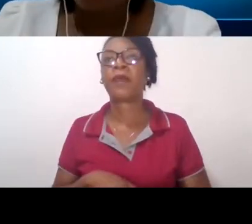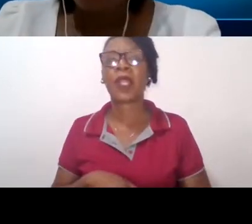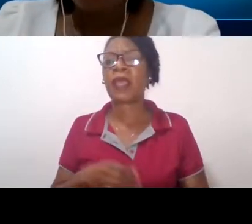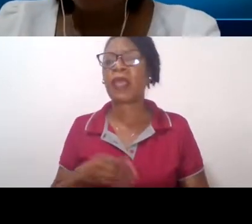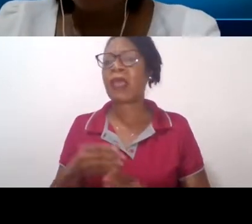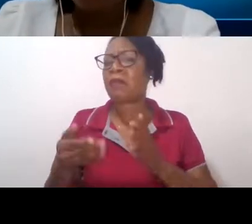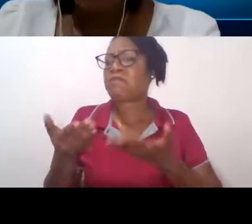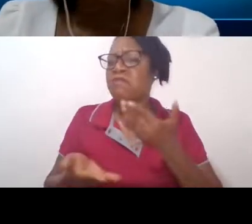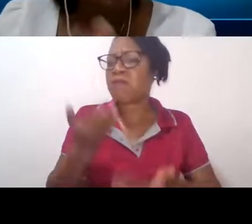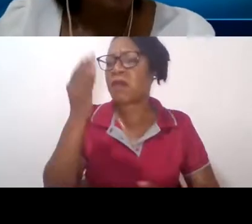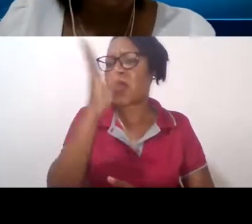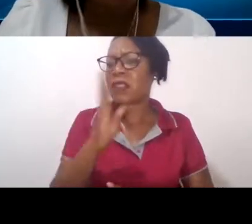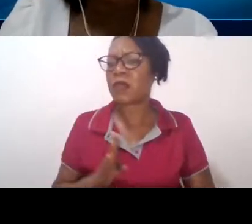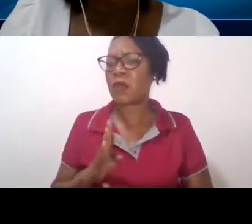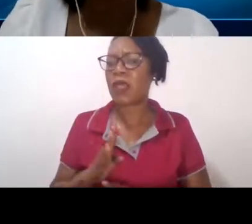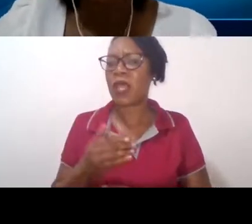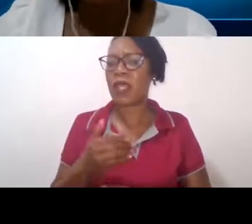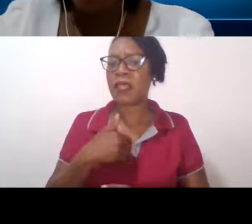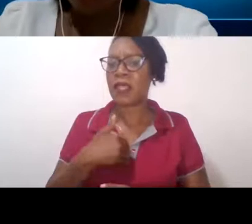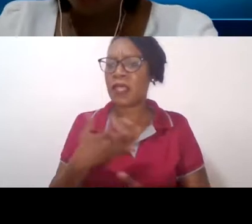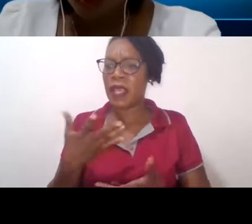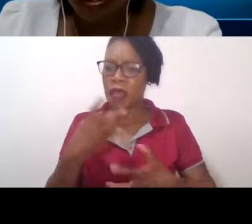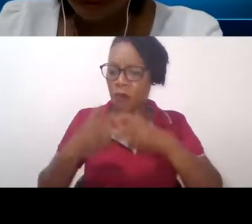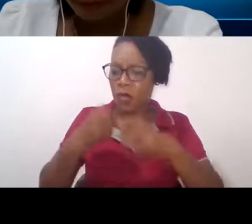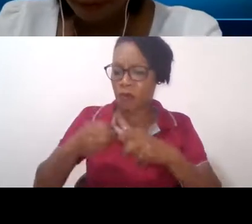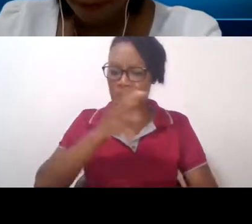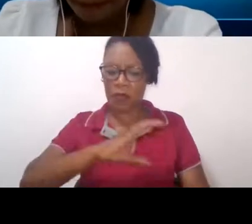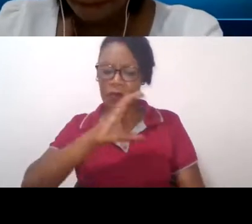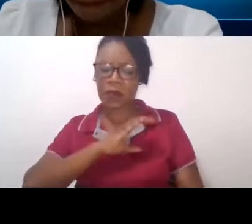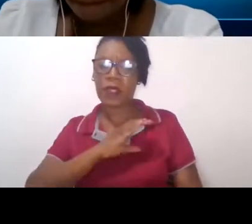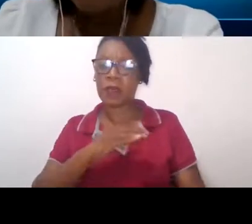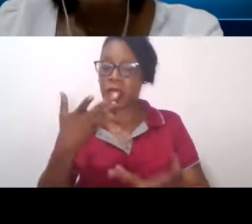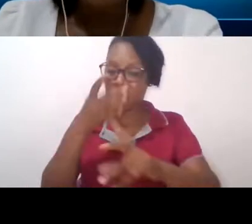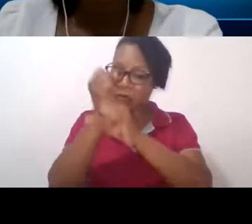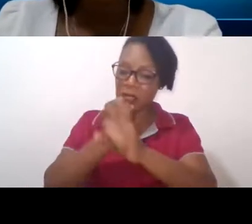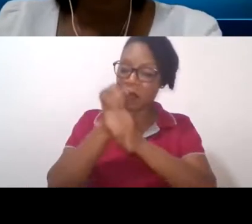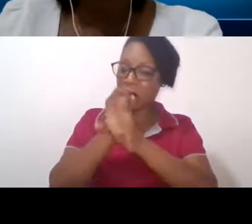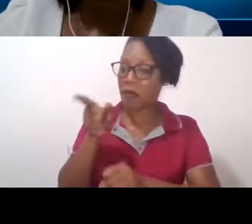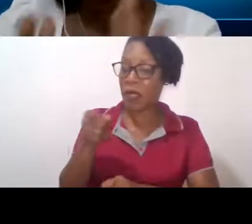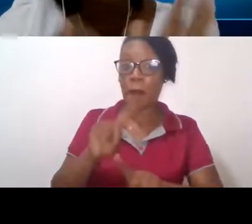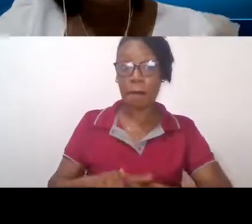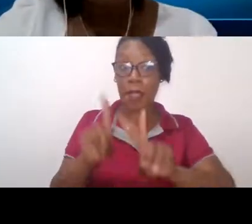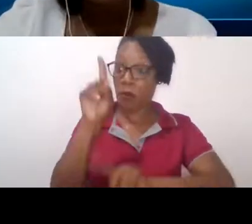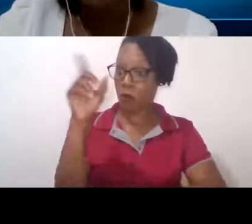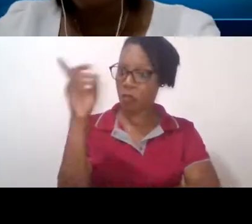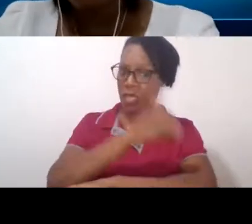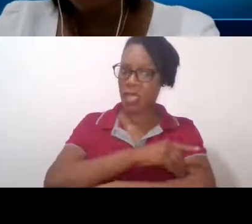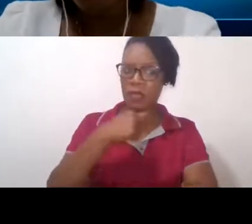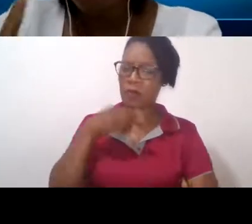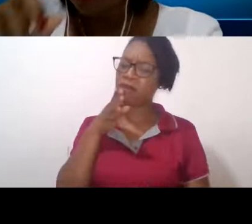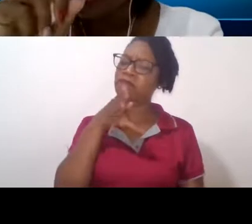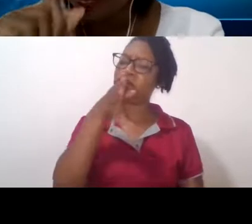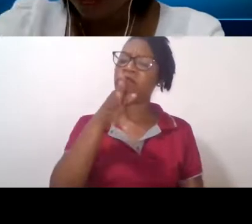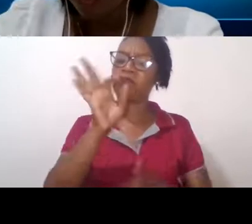conductuales después de cierto periodo de tiempo que trabajamos con él. Pero un día yo fui a la escuela